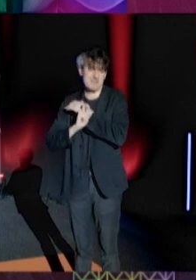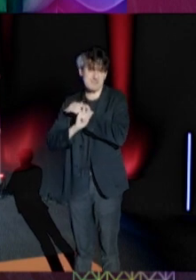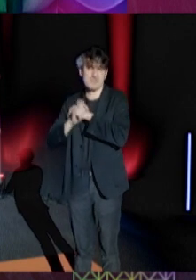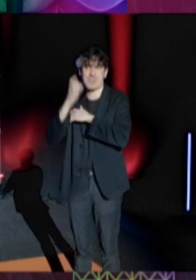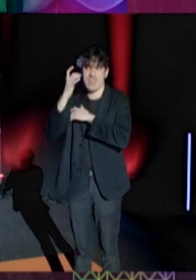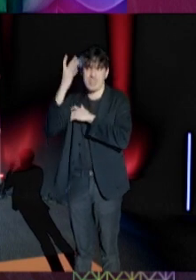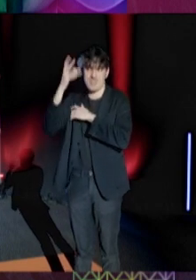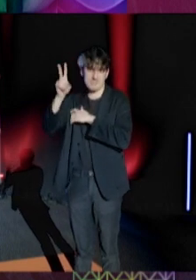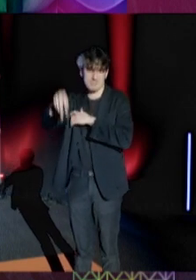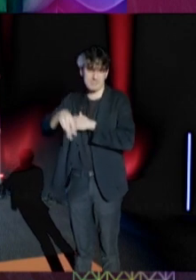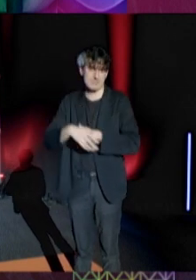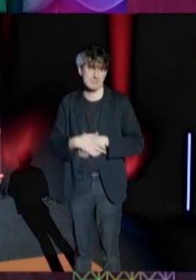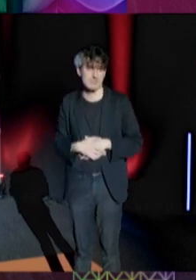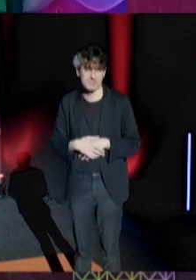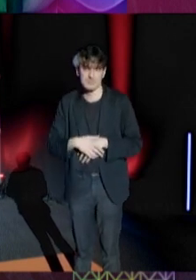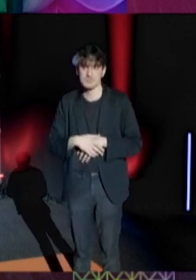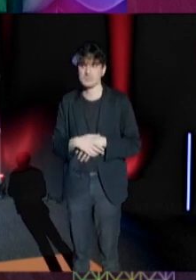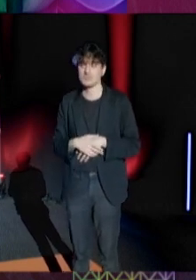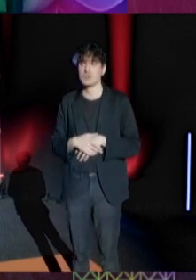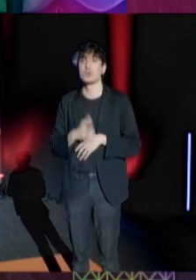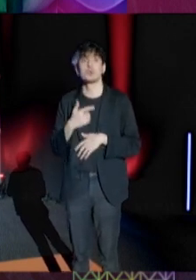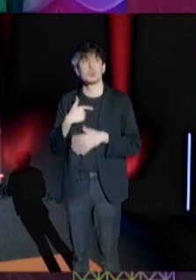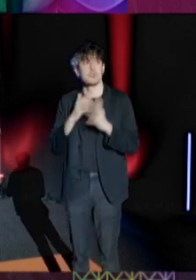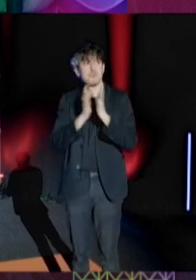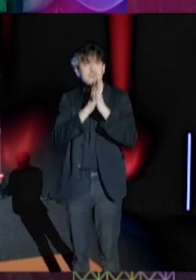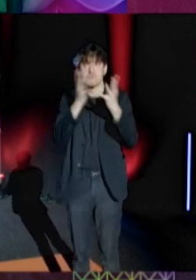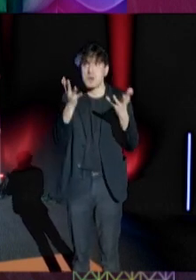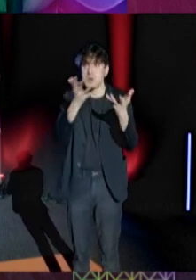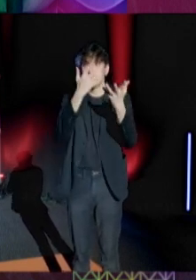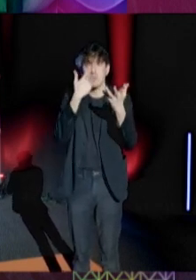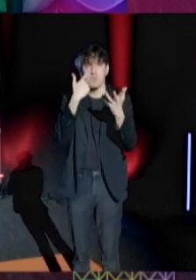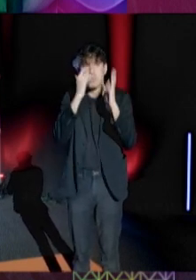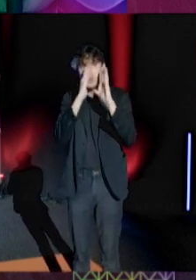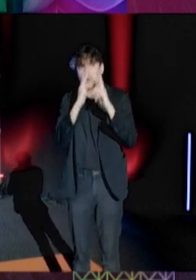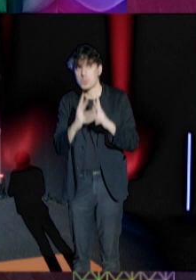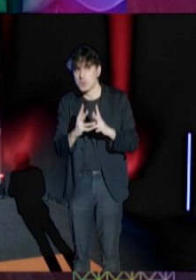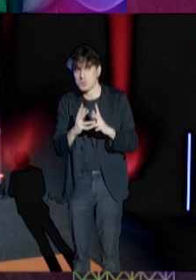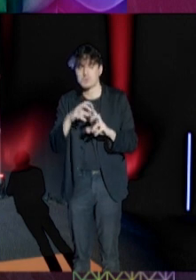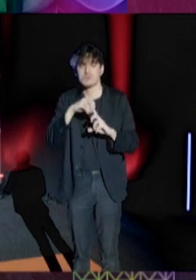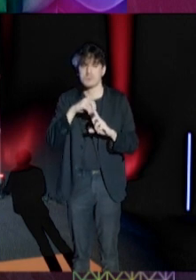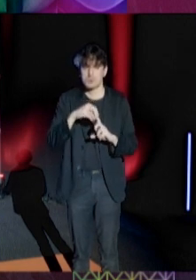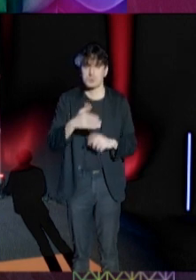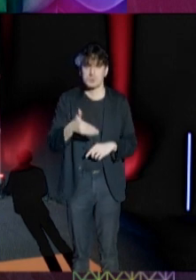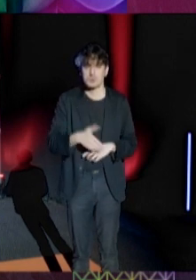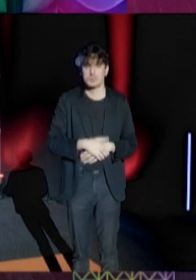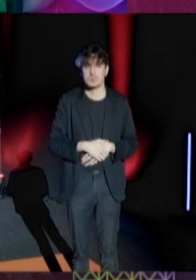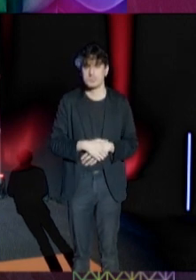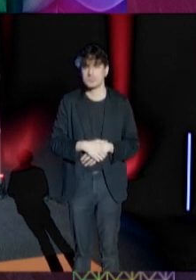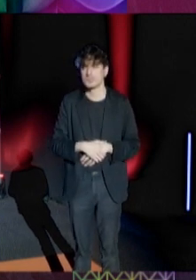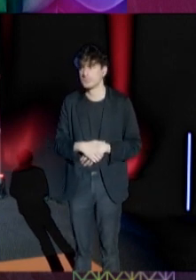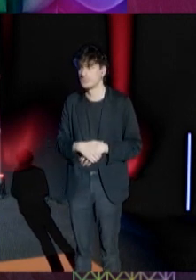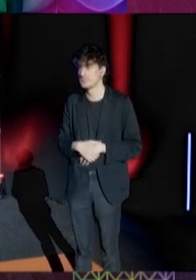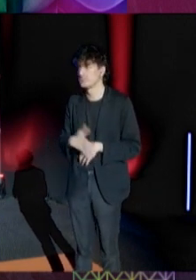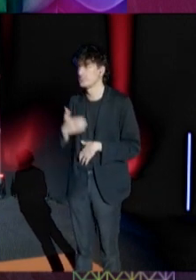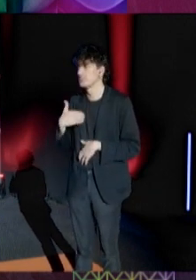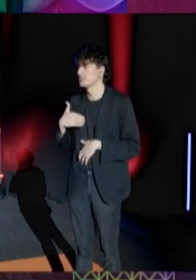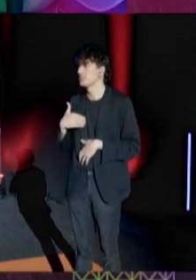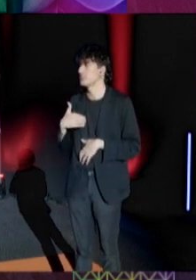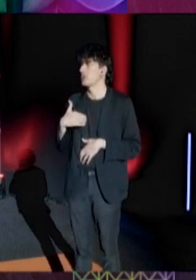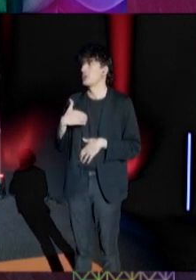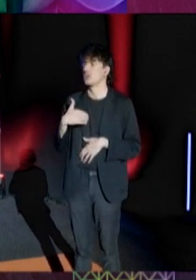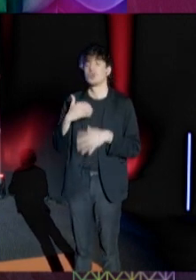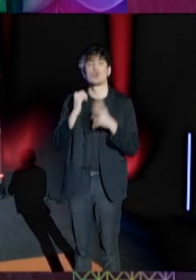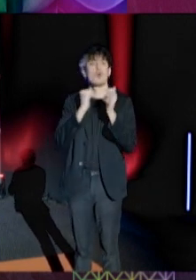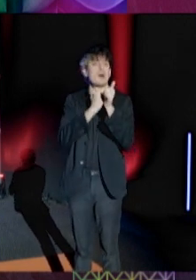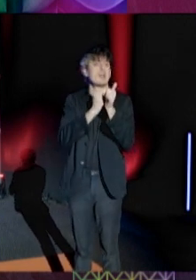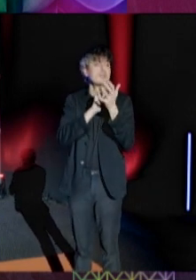digamos no ha sido tanto una eficiencia de tiempo pero os invito a hacer ese cálculo porque es fundamental hemos hablado de copilot desde el punto de